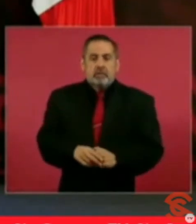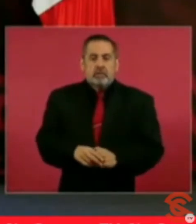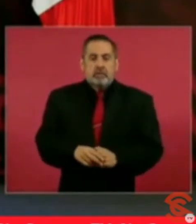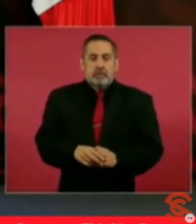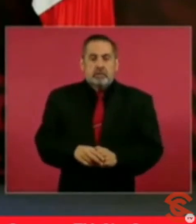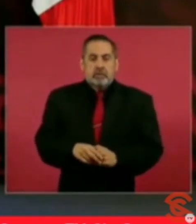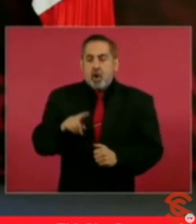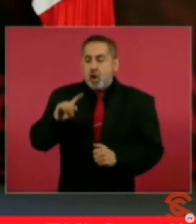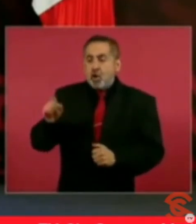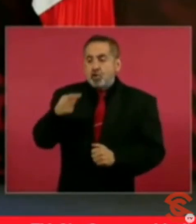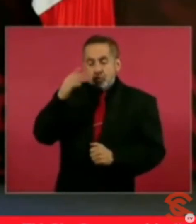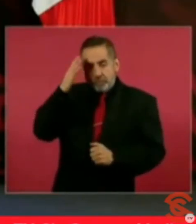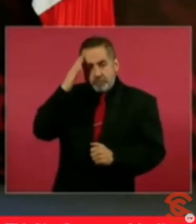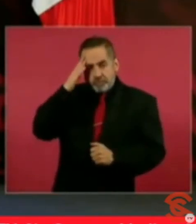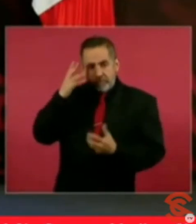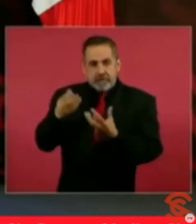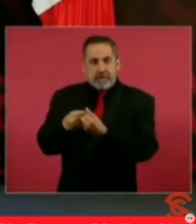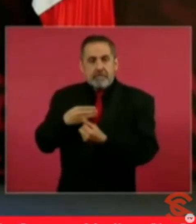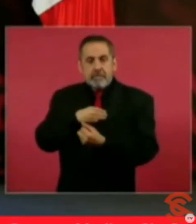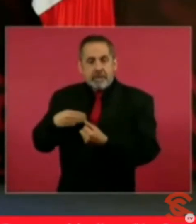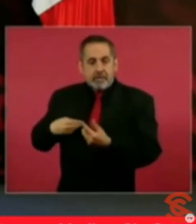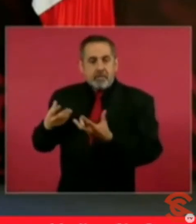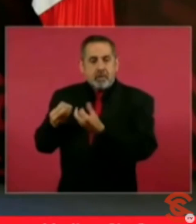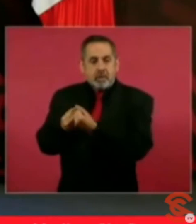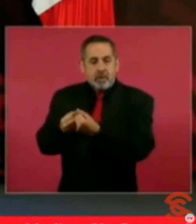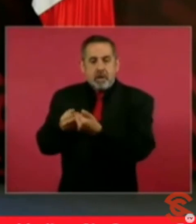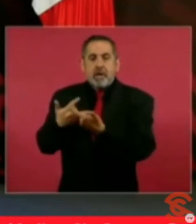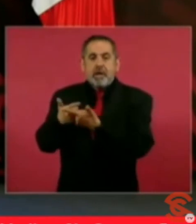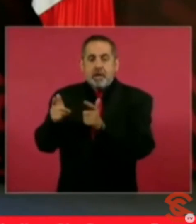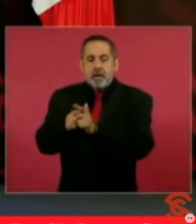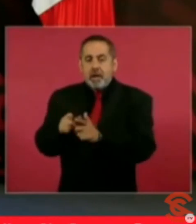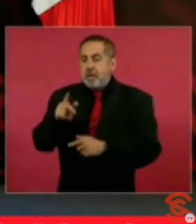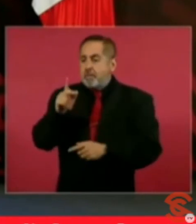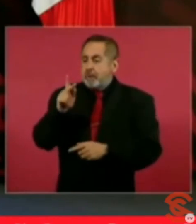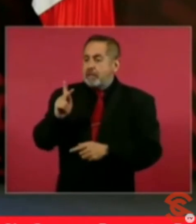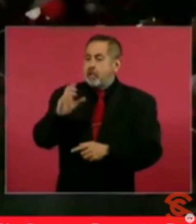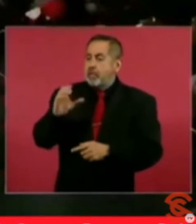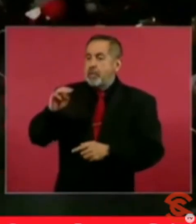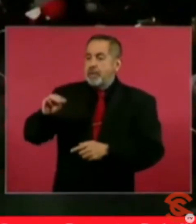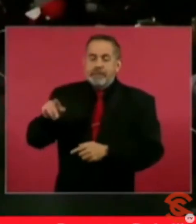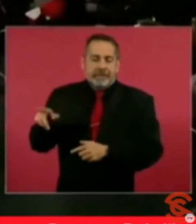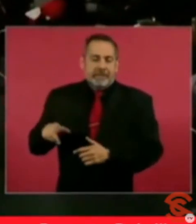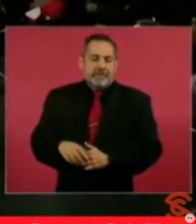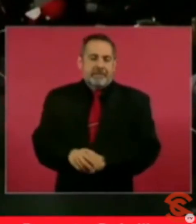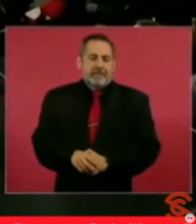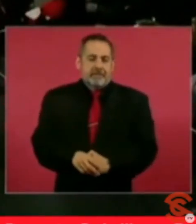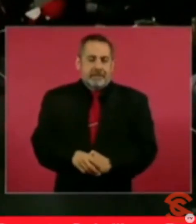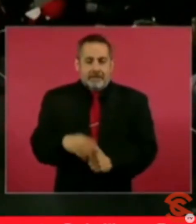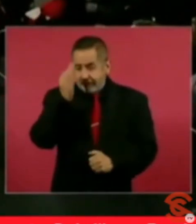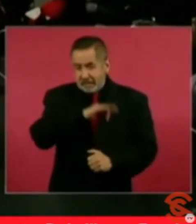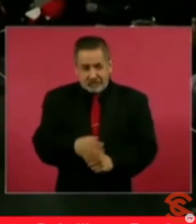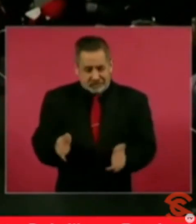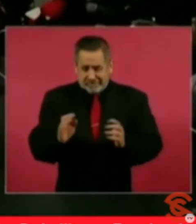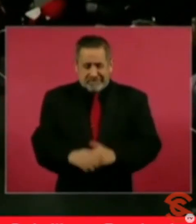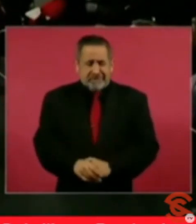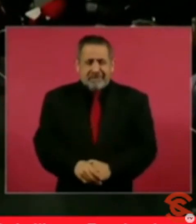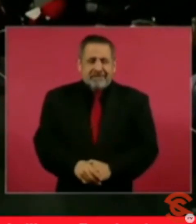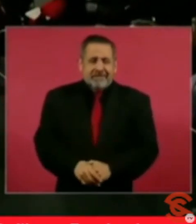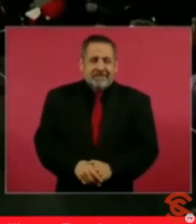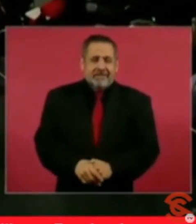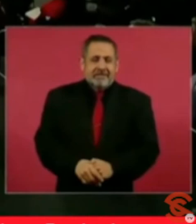son dirigentes en esta entidad del Partido Comunista Mexicano. Falso, pues, pero